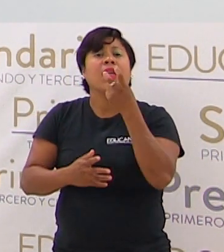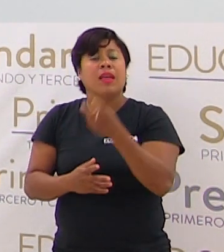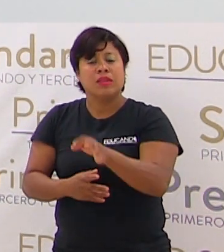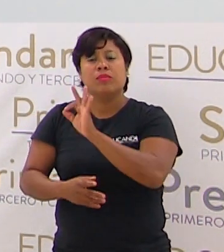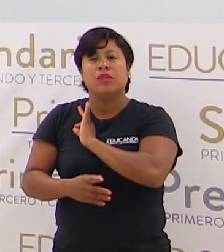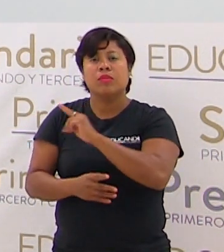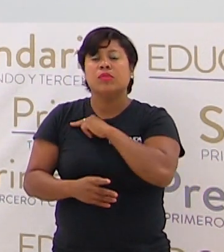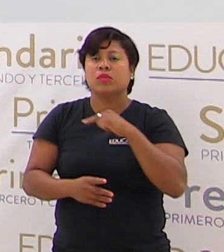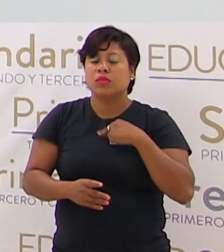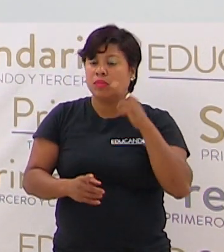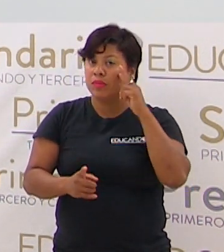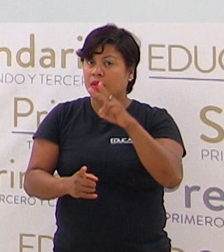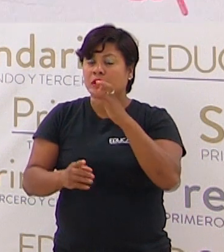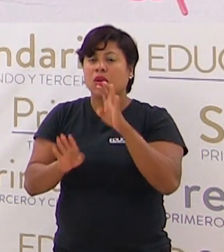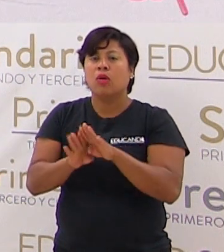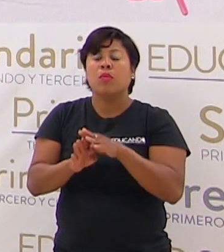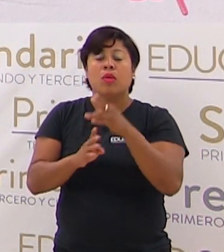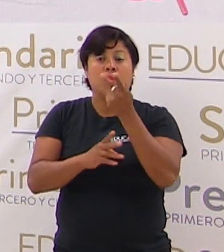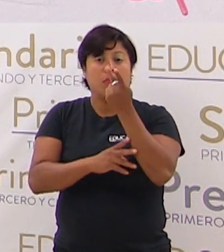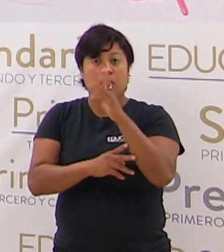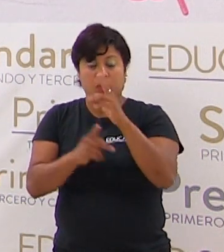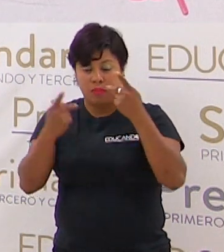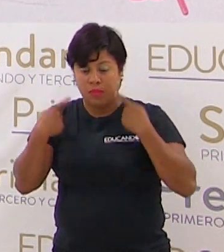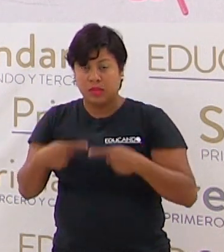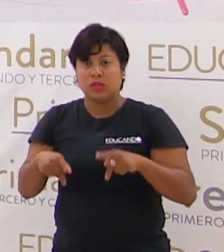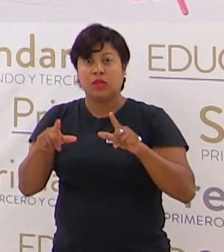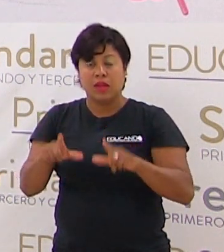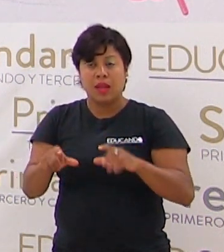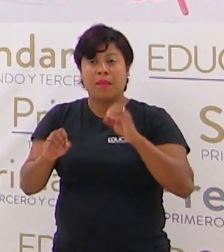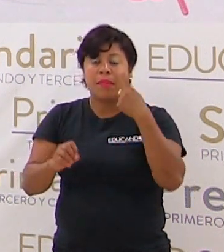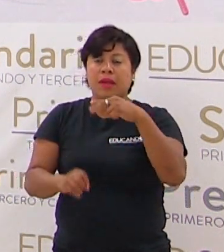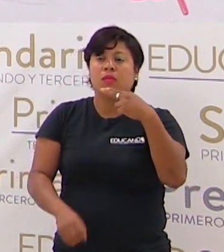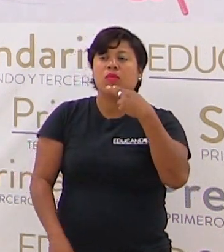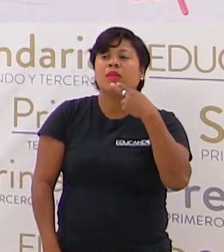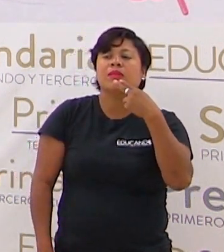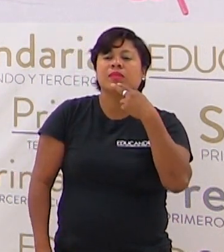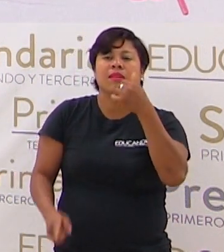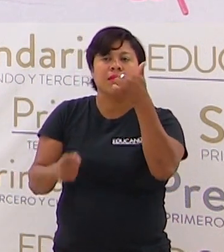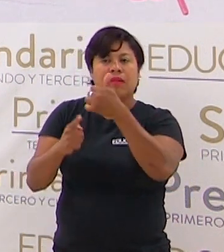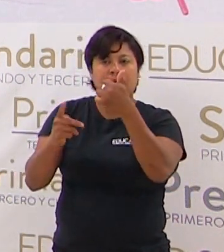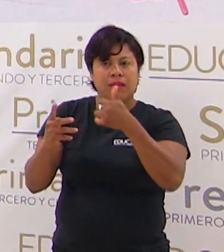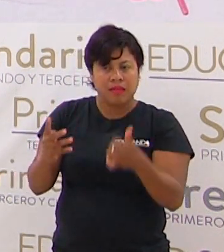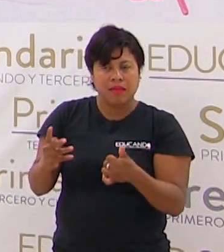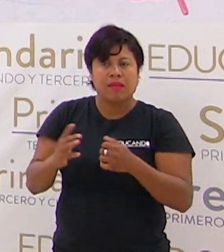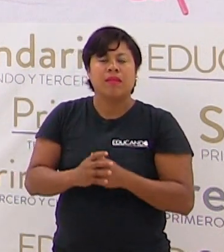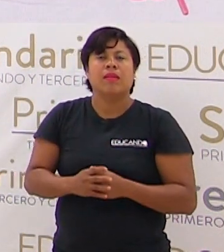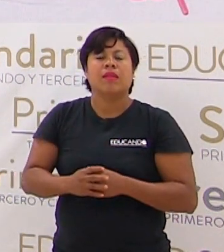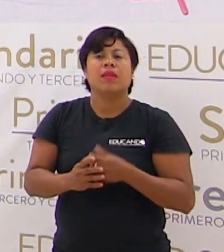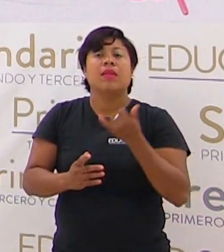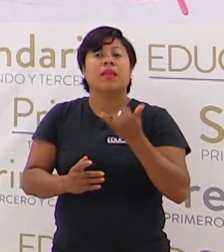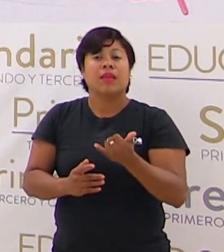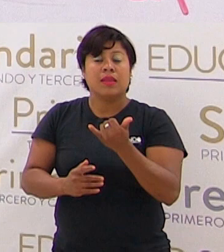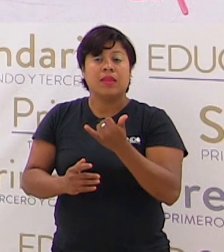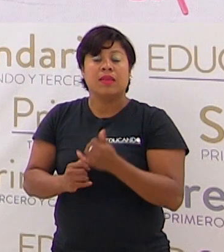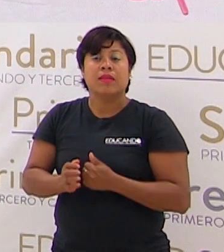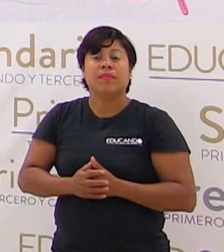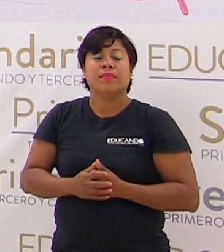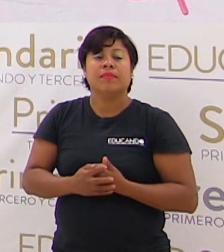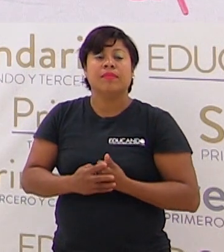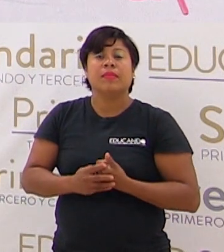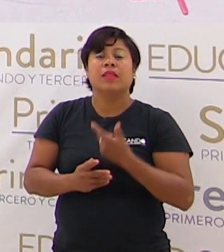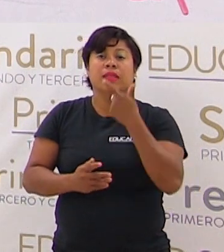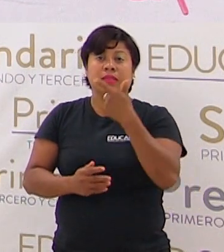nos va a permitir orientar los pronombres personales para la utilización en cada momento y si